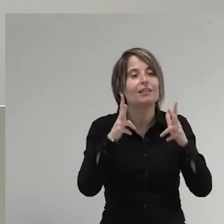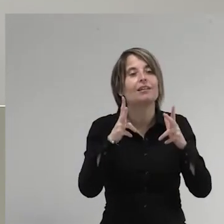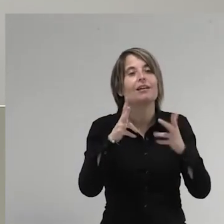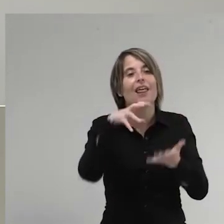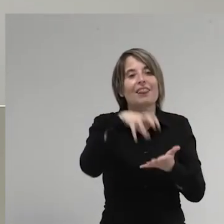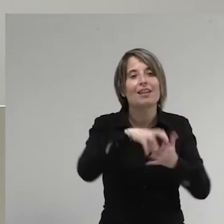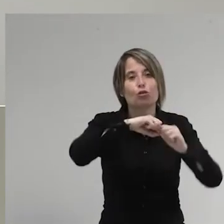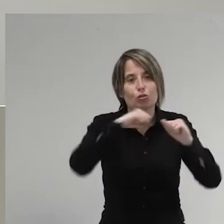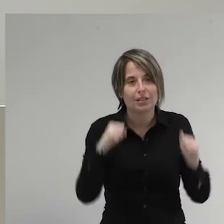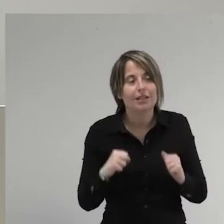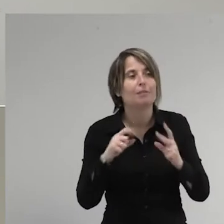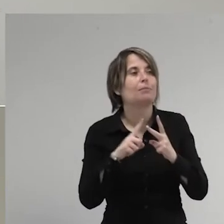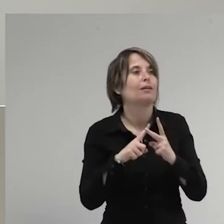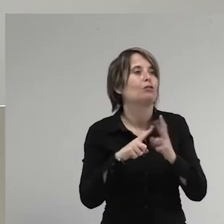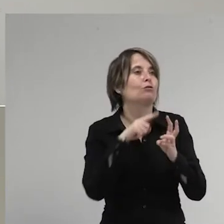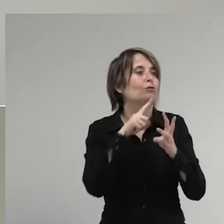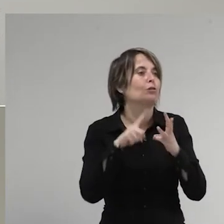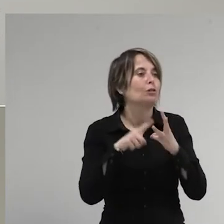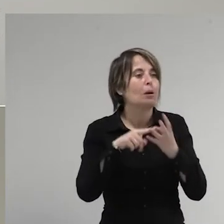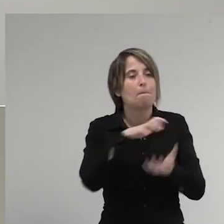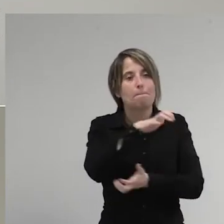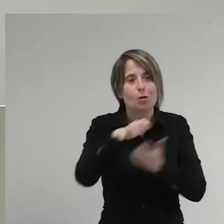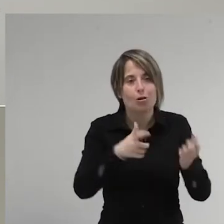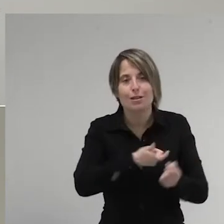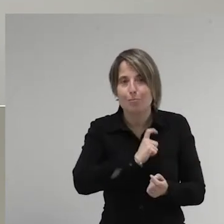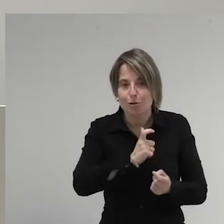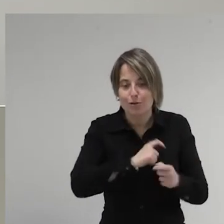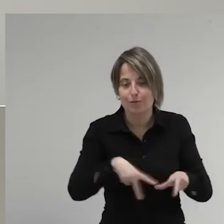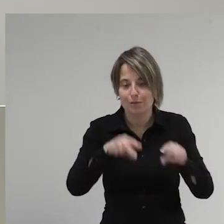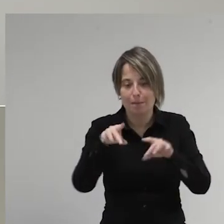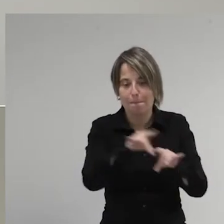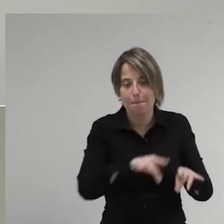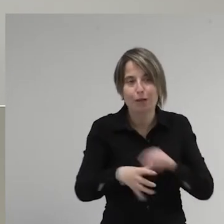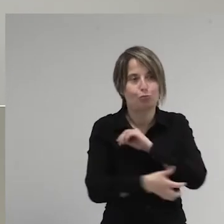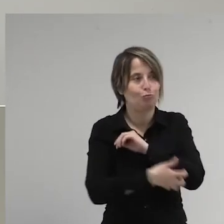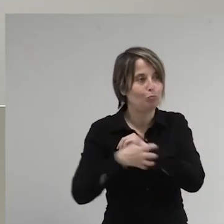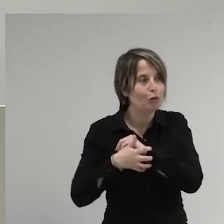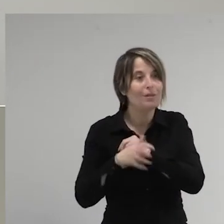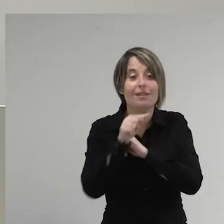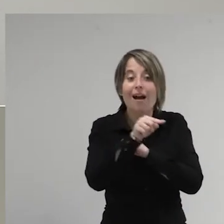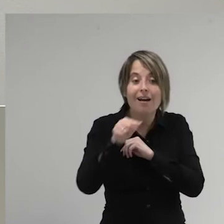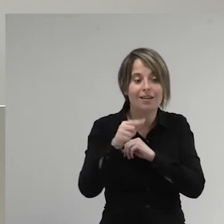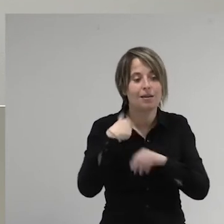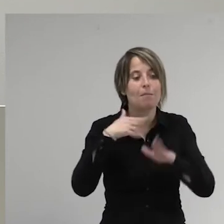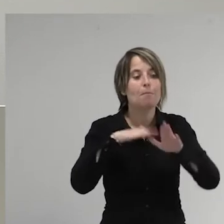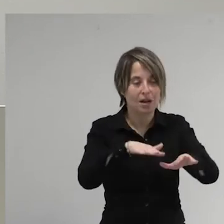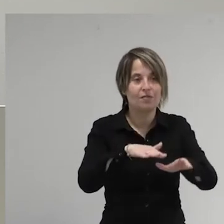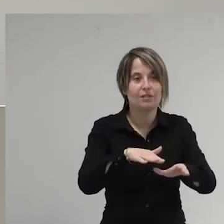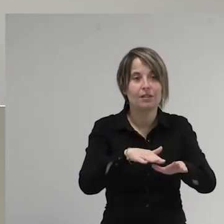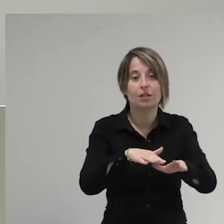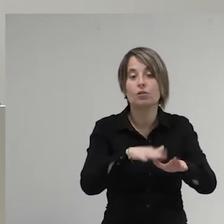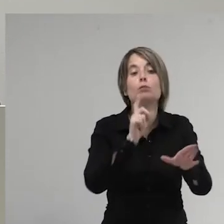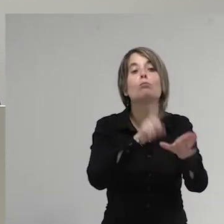de internamiento, por el fin de la violencia policial en los barrios pobres. En esas manifestaciones hay 4